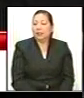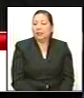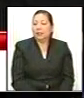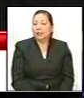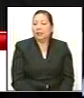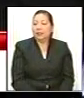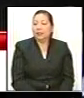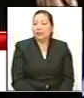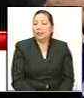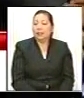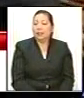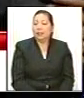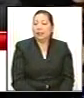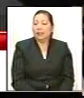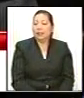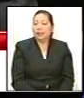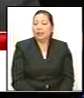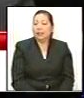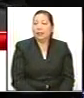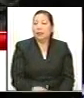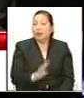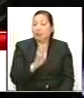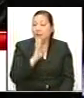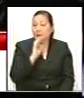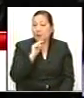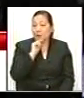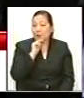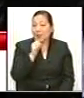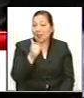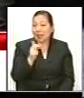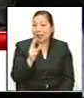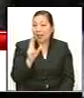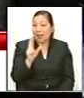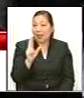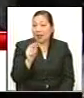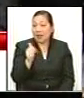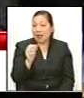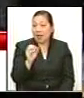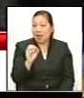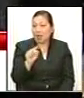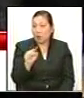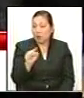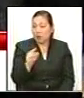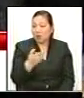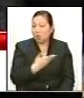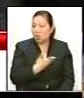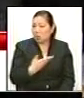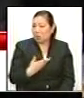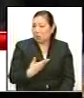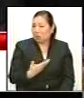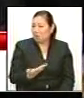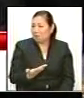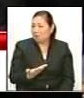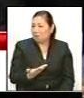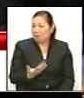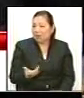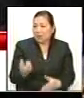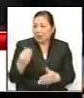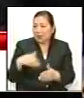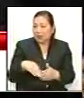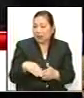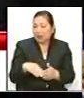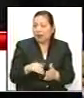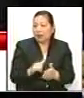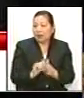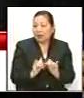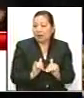Exteriores. Porque acaba de decir la congresista Arauz que para evitar que gobiernos poco democráticos se inmiscuyan en UNASUR, ¿qué es